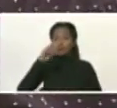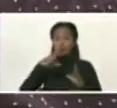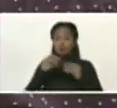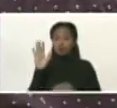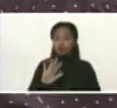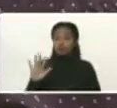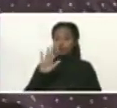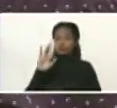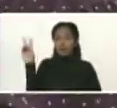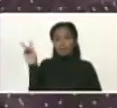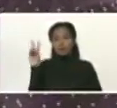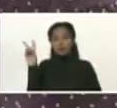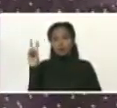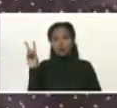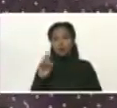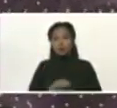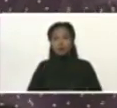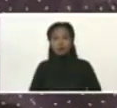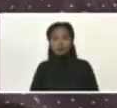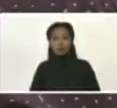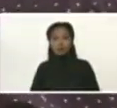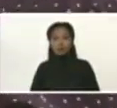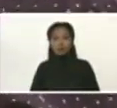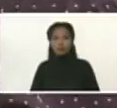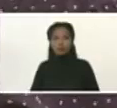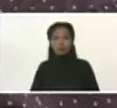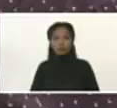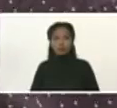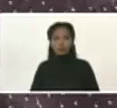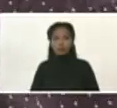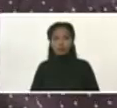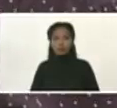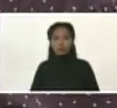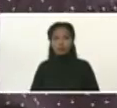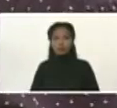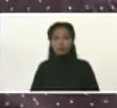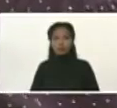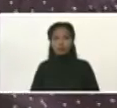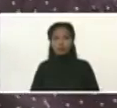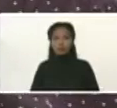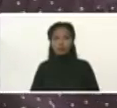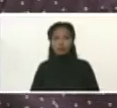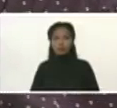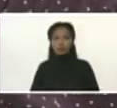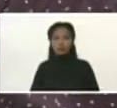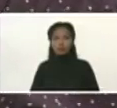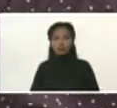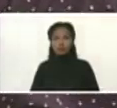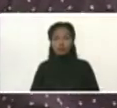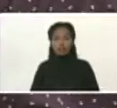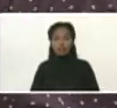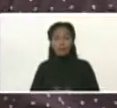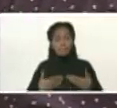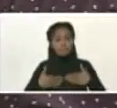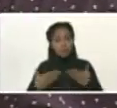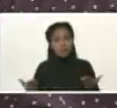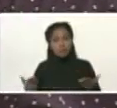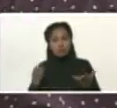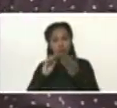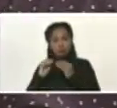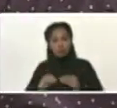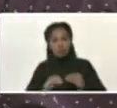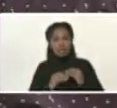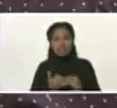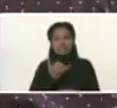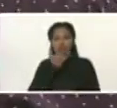toda Venezuela de nos haber permitido de corregir esta error. De permitirnos corregir este